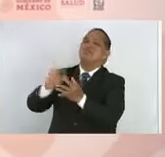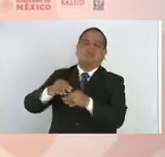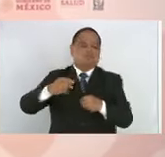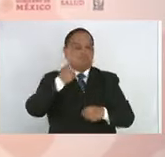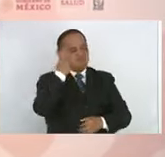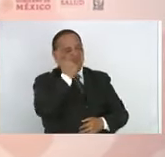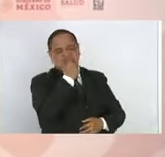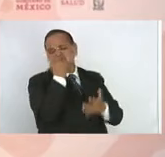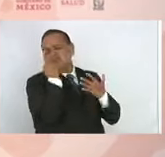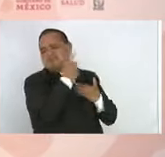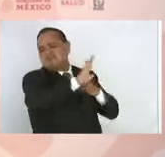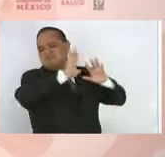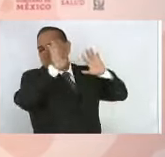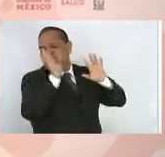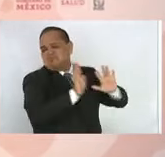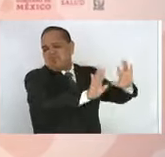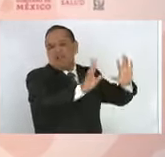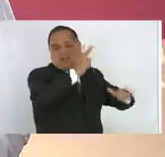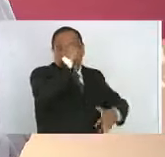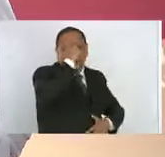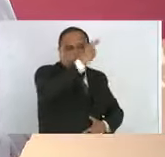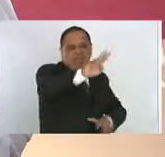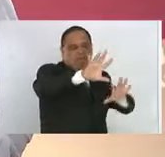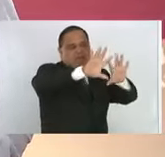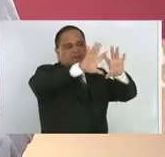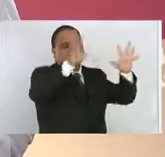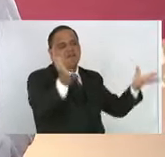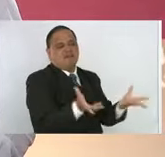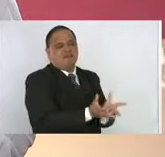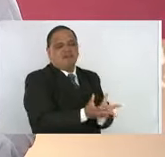de México y del mundo,